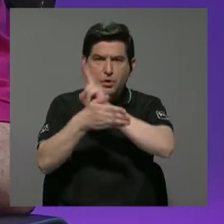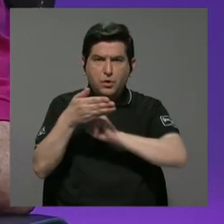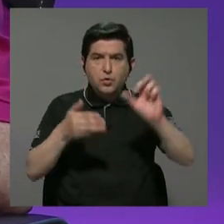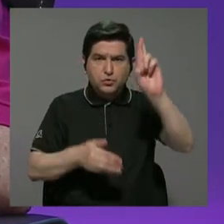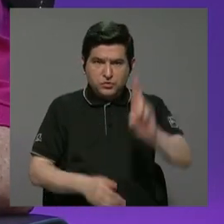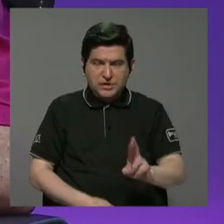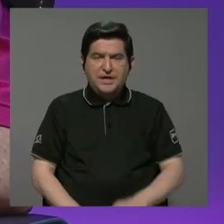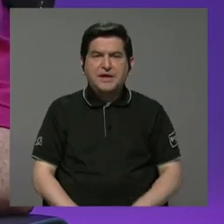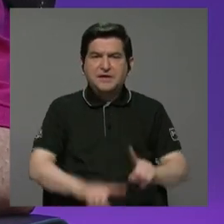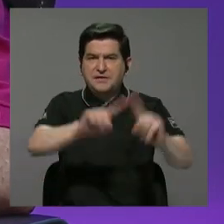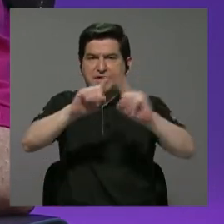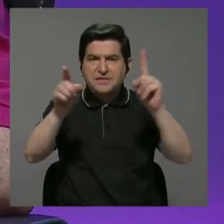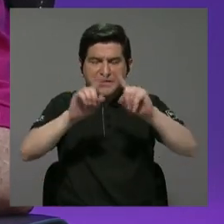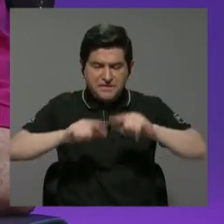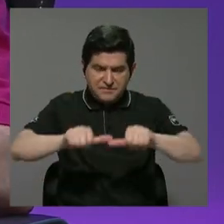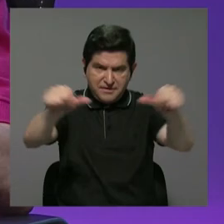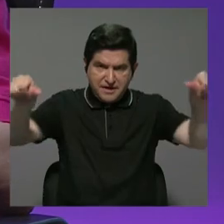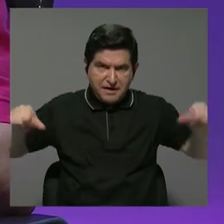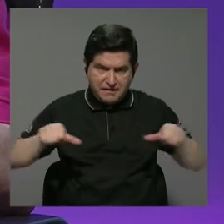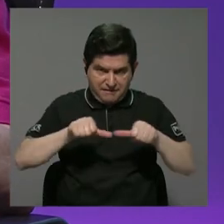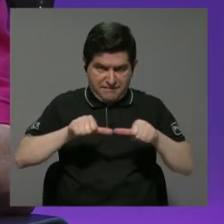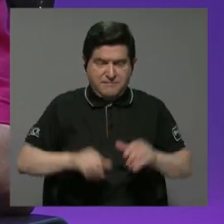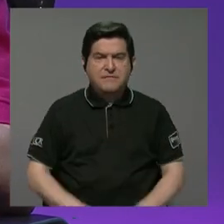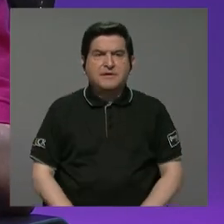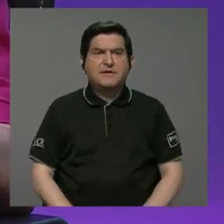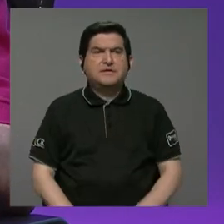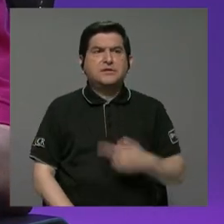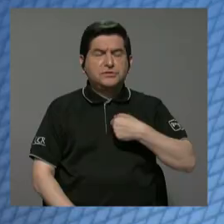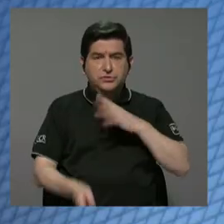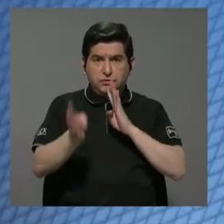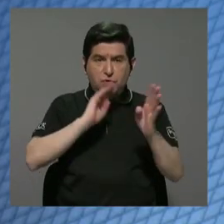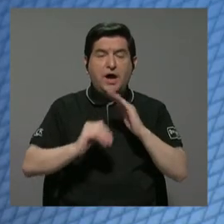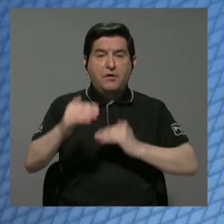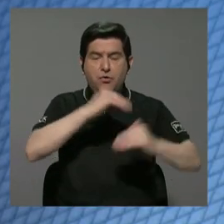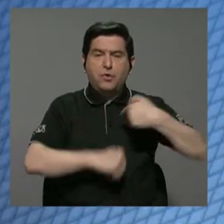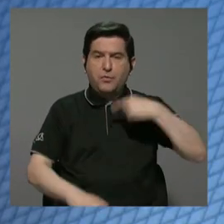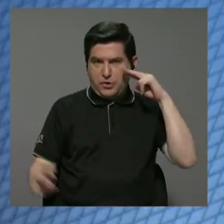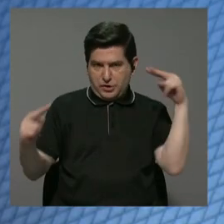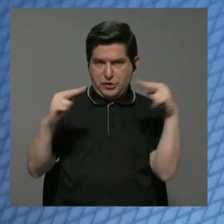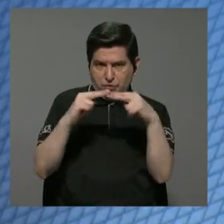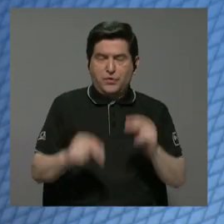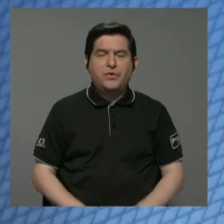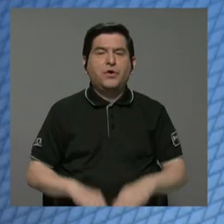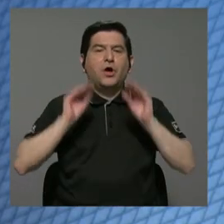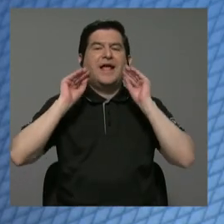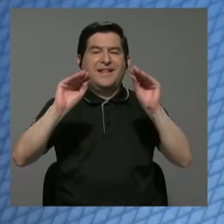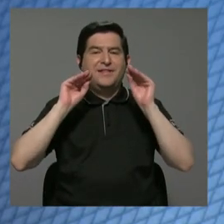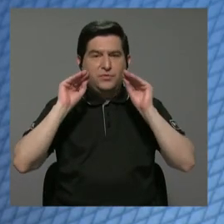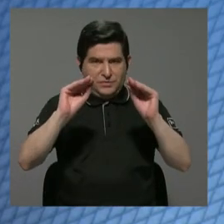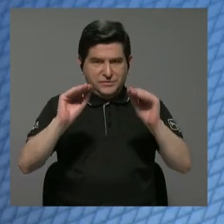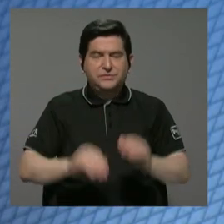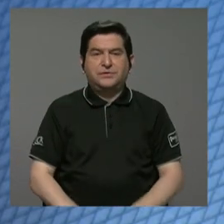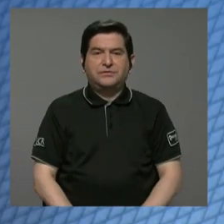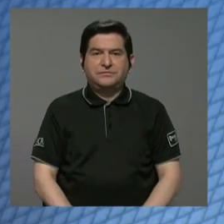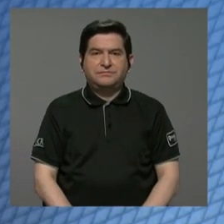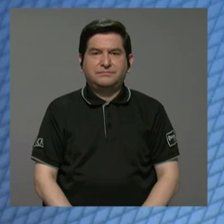Rica, desde distintos flancos, y hablo por la facultad que conozco mejor, la Facultad de Educación,